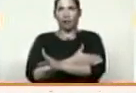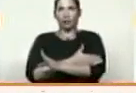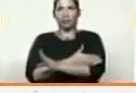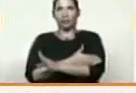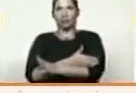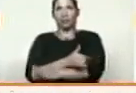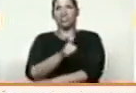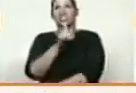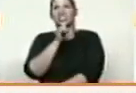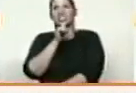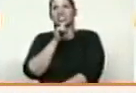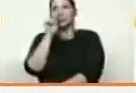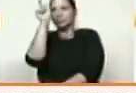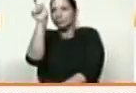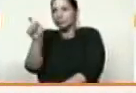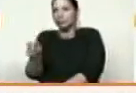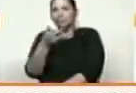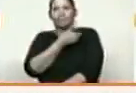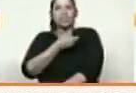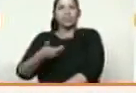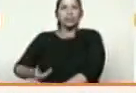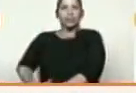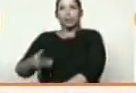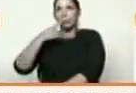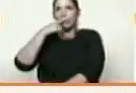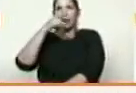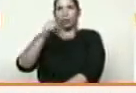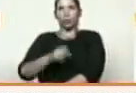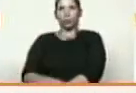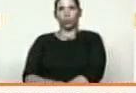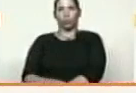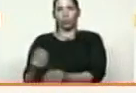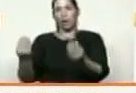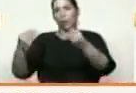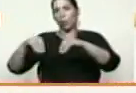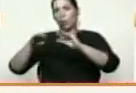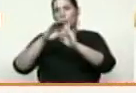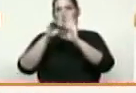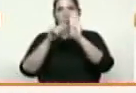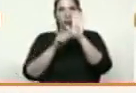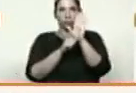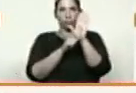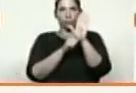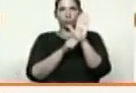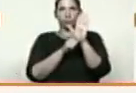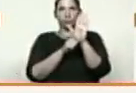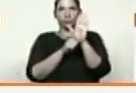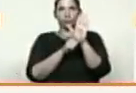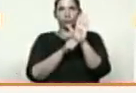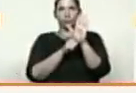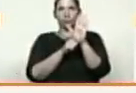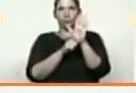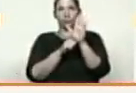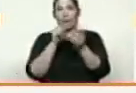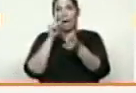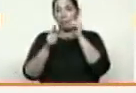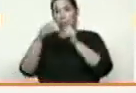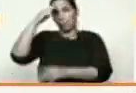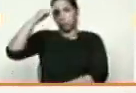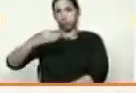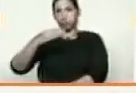¿Quién es el presidente Maduro de acuerdo a la Constitución? Al menos